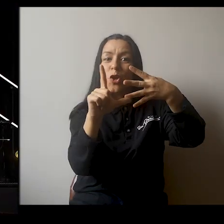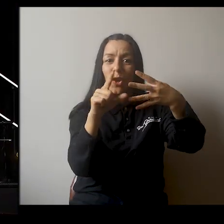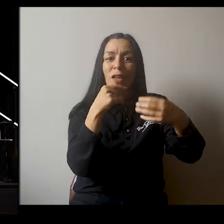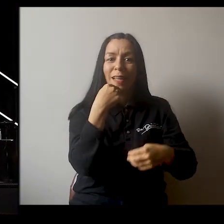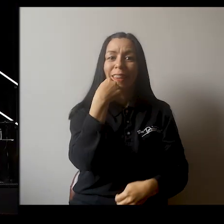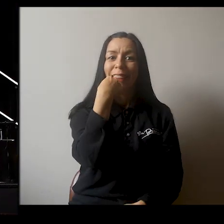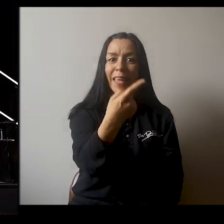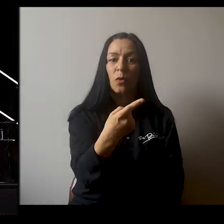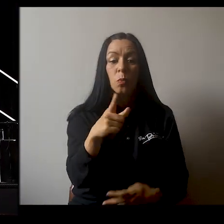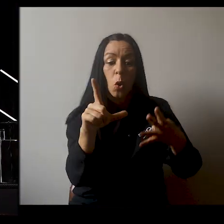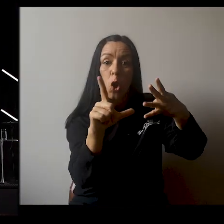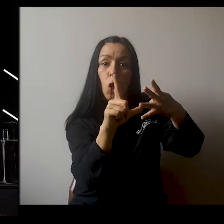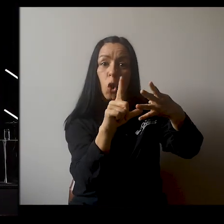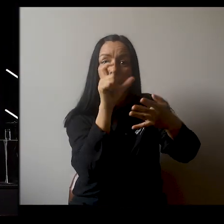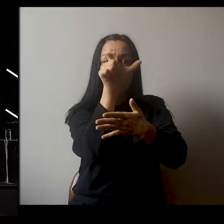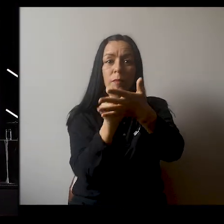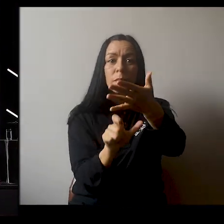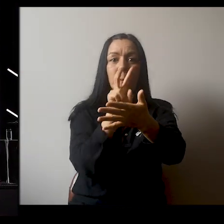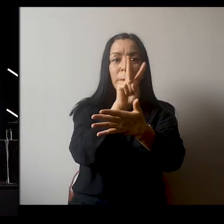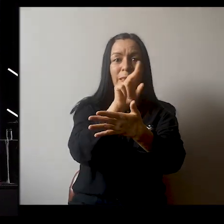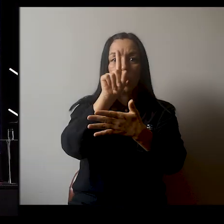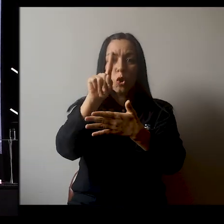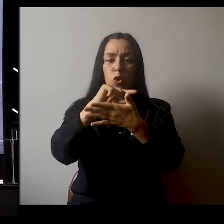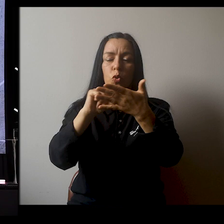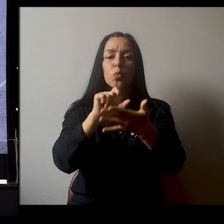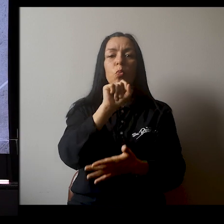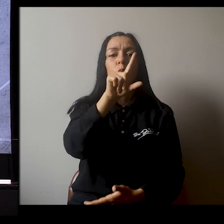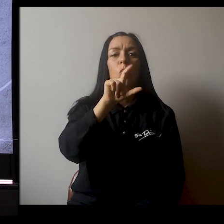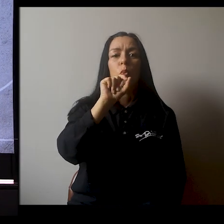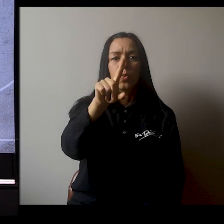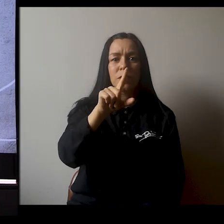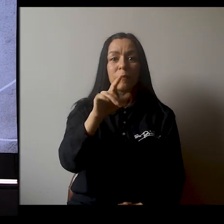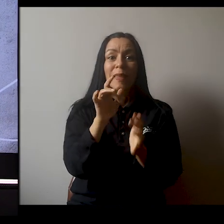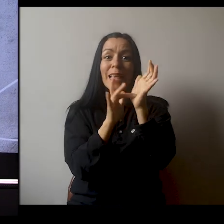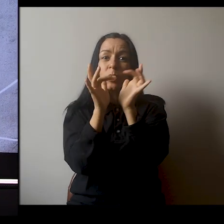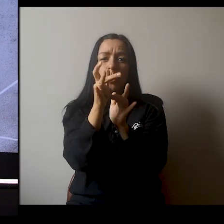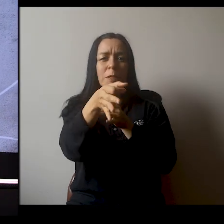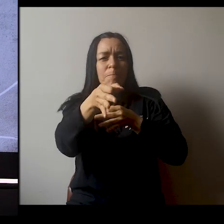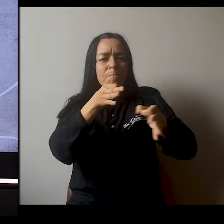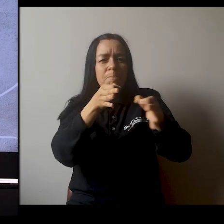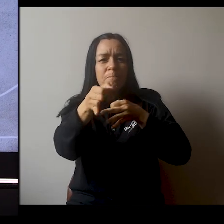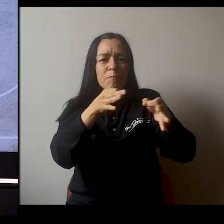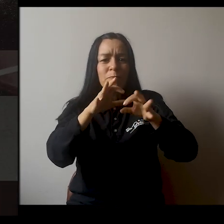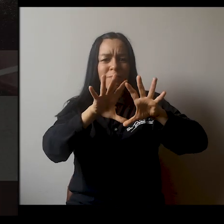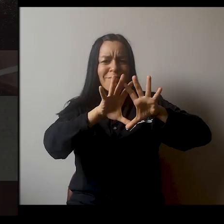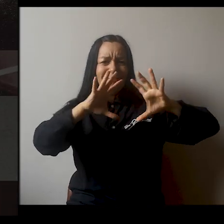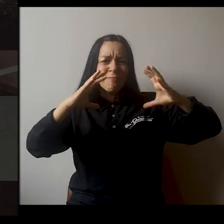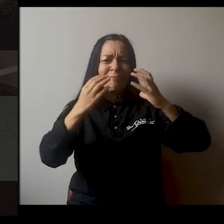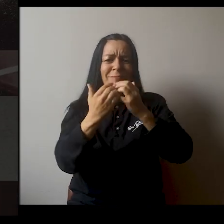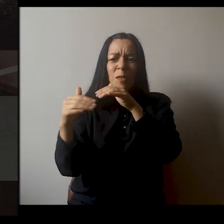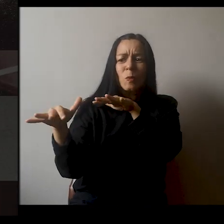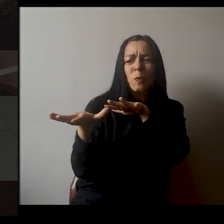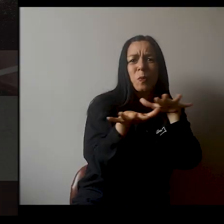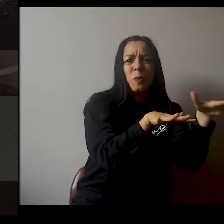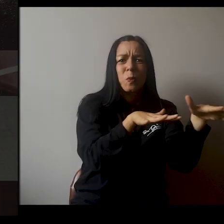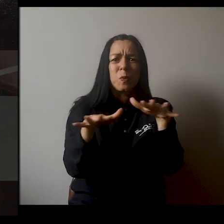como el de Lucas, él dijo lo siguiente, y leo Lucas 21:11: habrá grandes